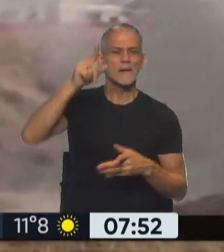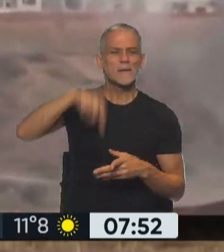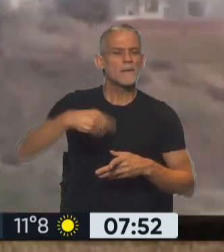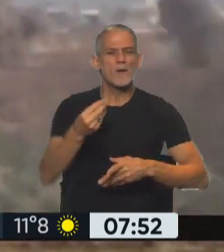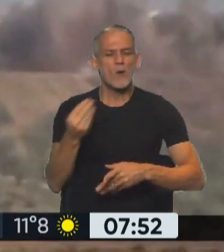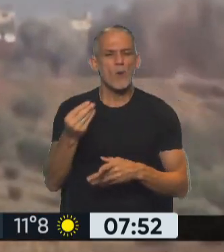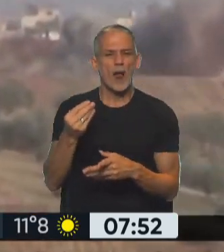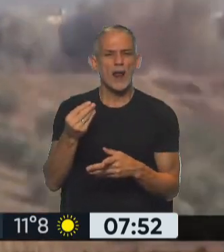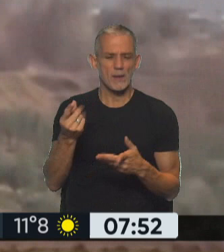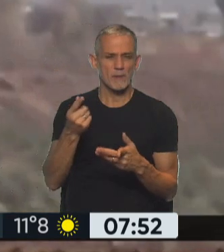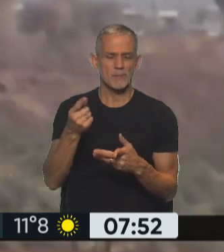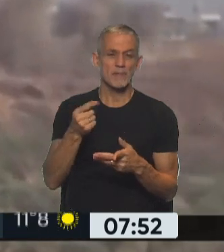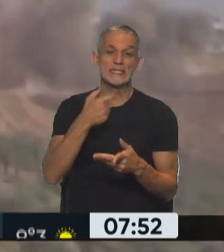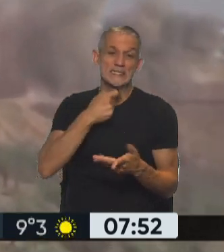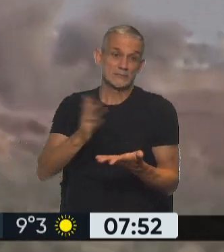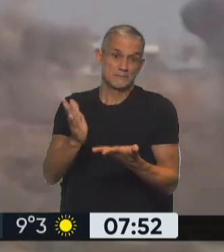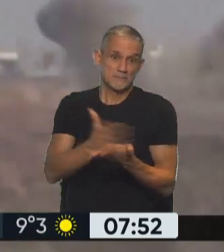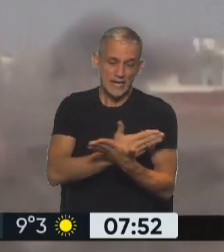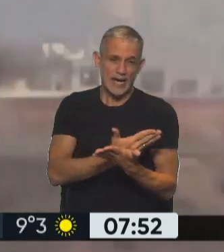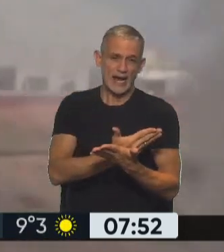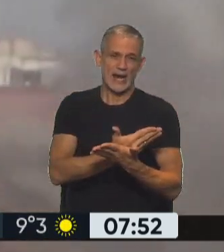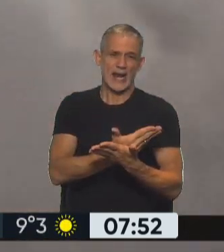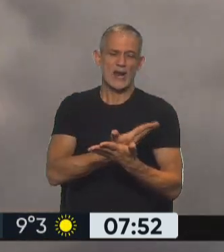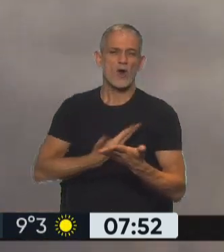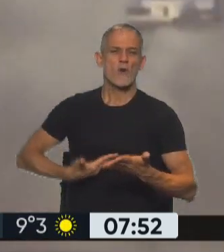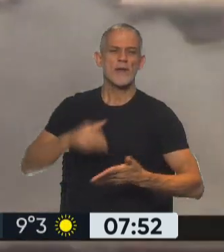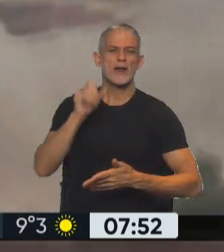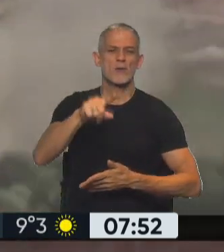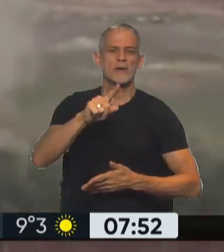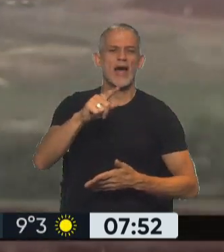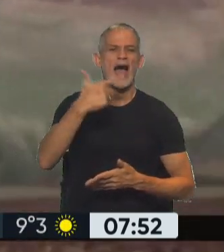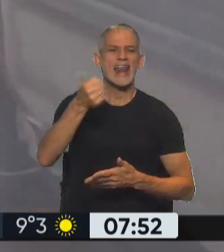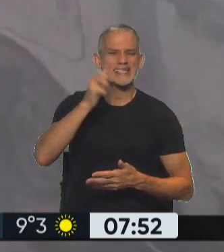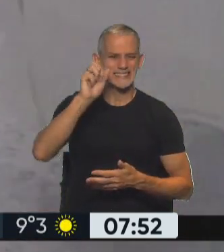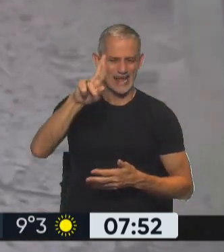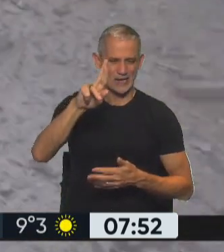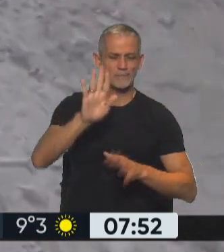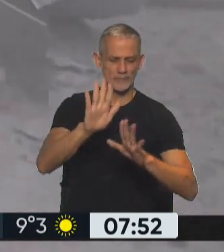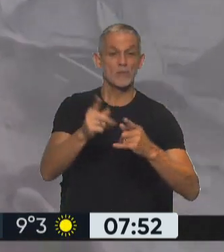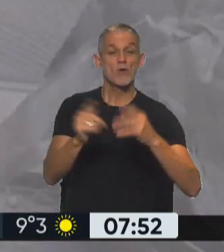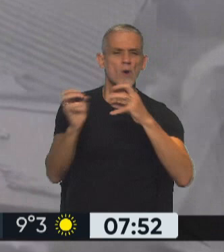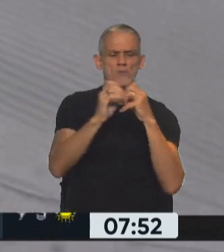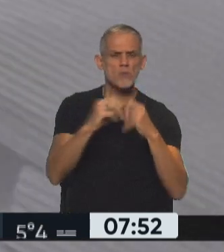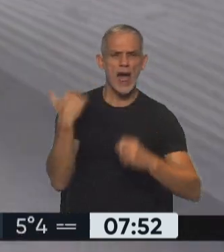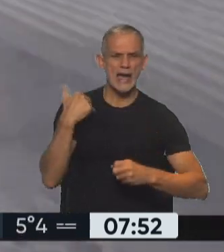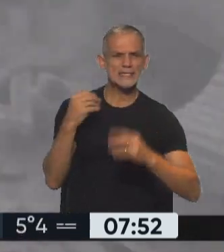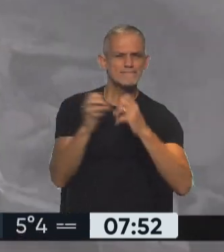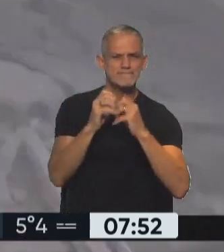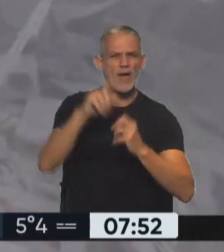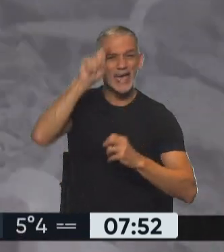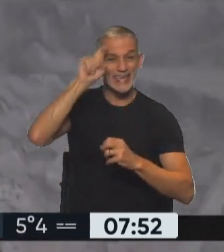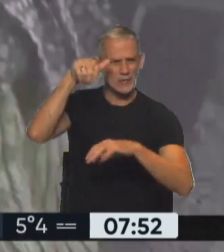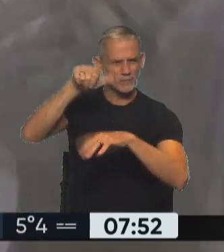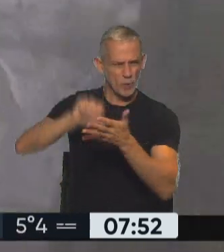del intento de derrocamiento de el gobierno de bazar a Lázaro bueno se reunieron el día de ayer en